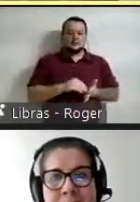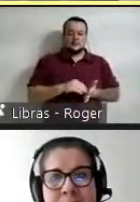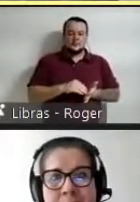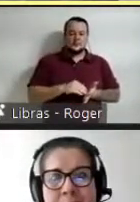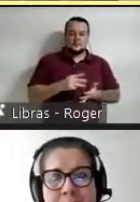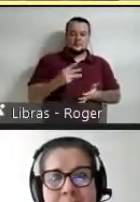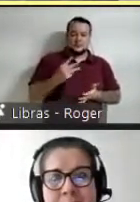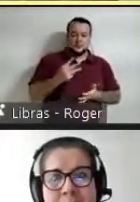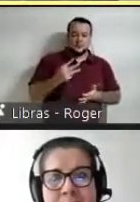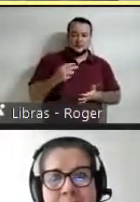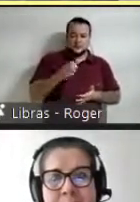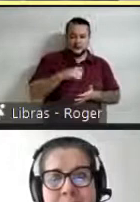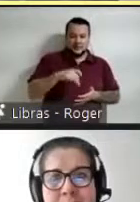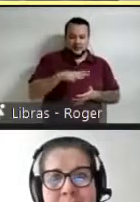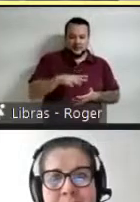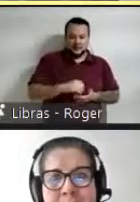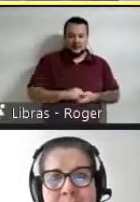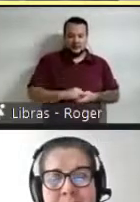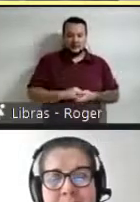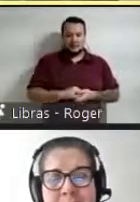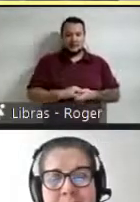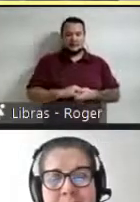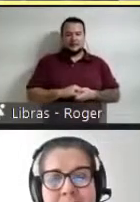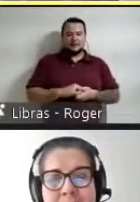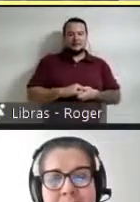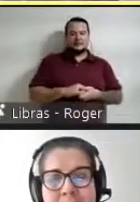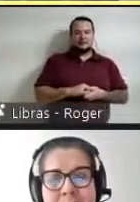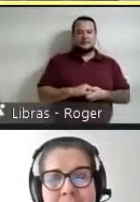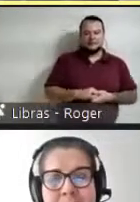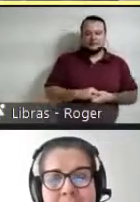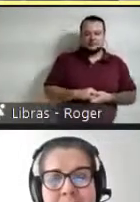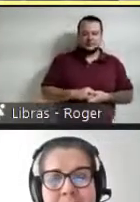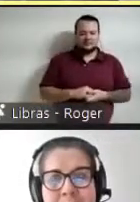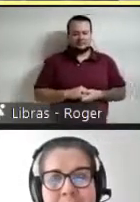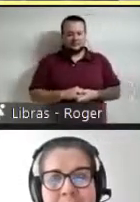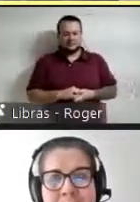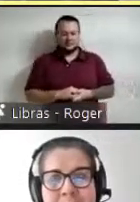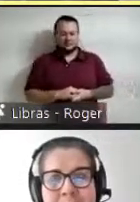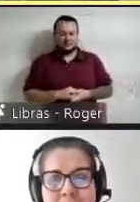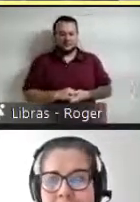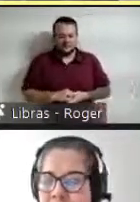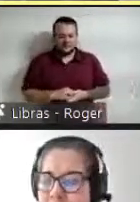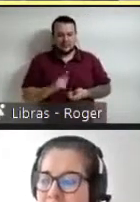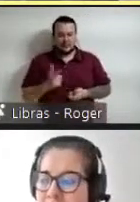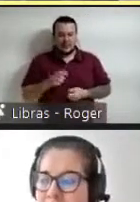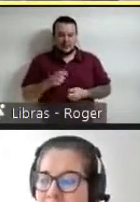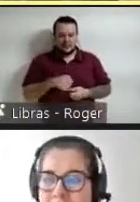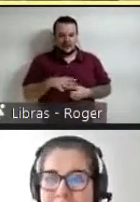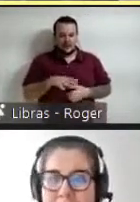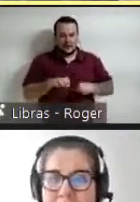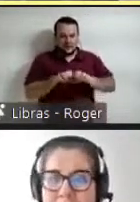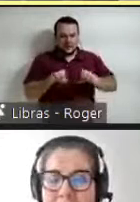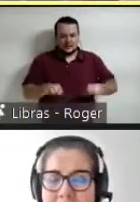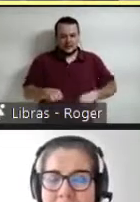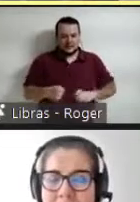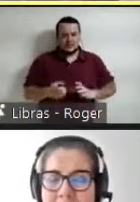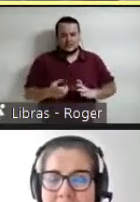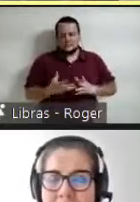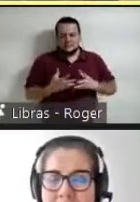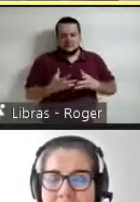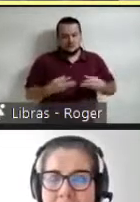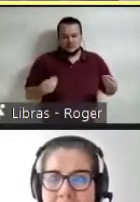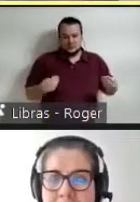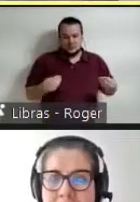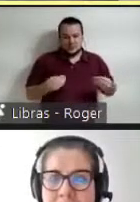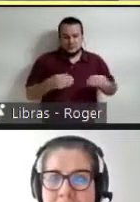sitio aquí una gran parte de la estructura original desapareció debido a su terremoto y al desuso la